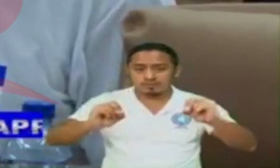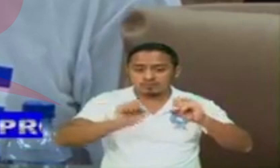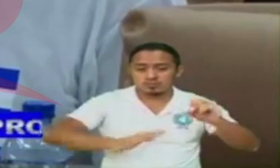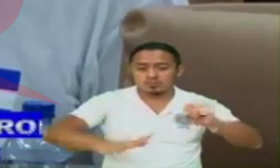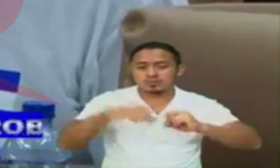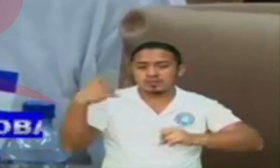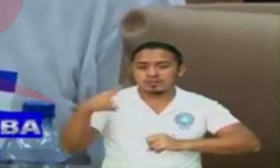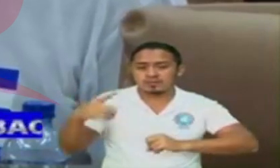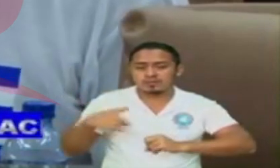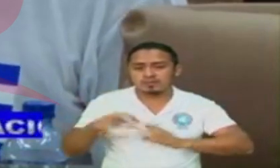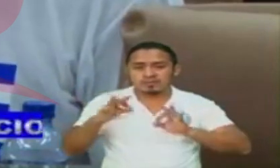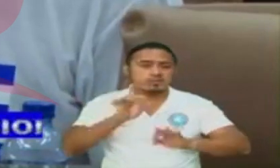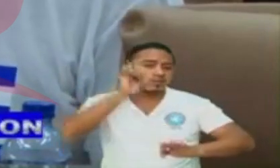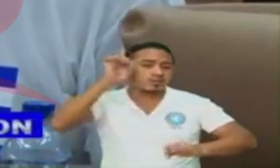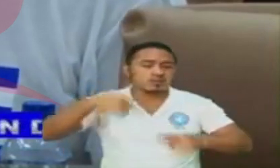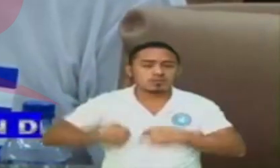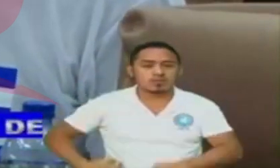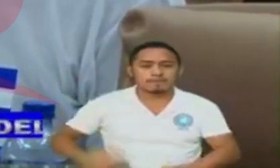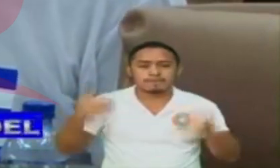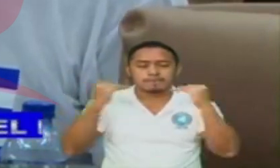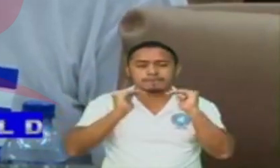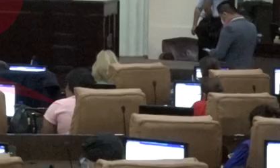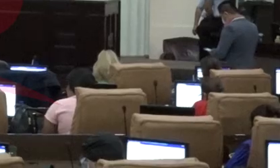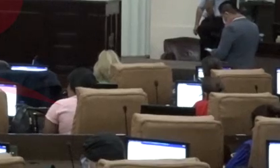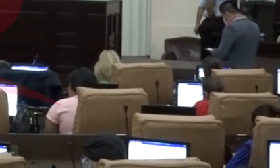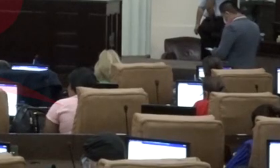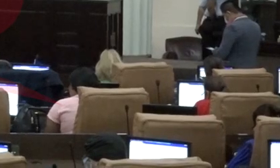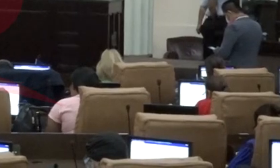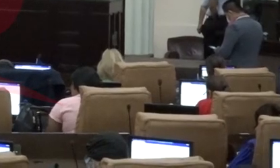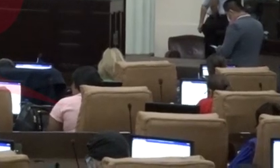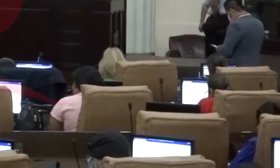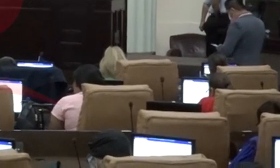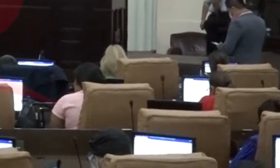derecho y garanticen el desarrollo humano sostenible